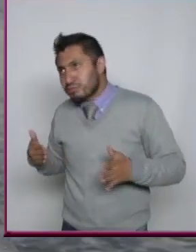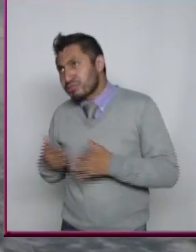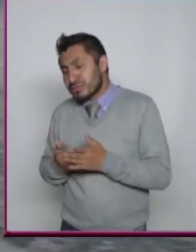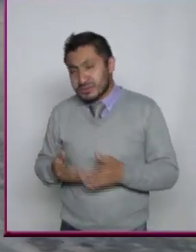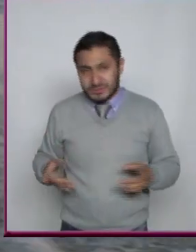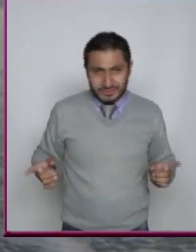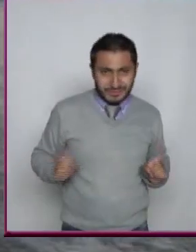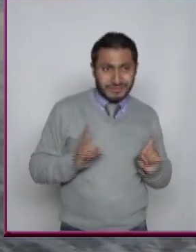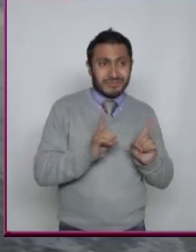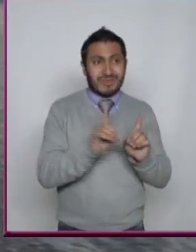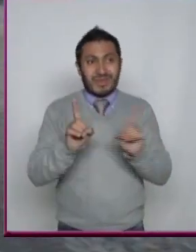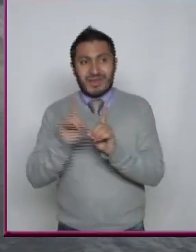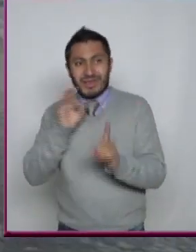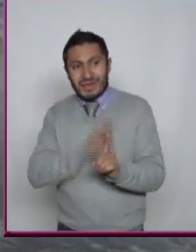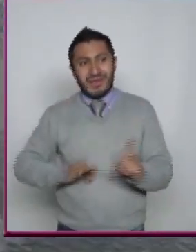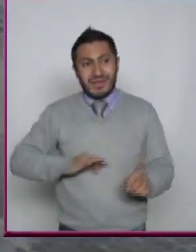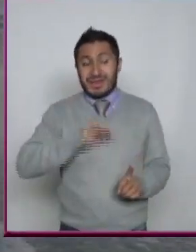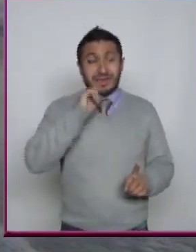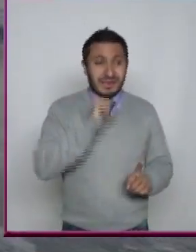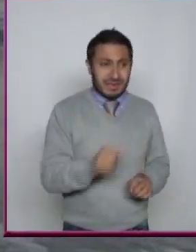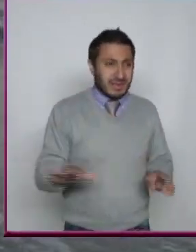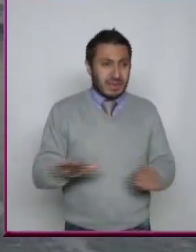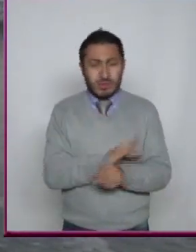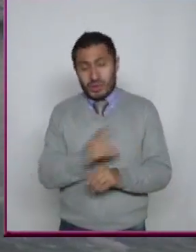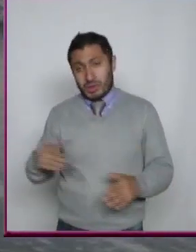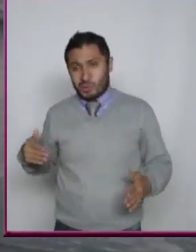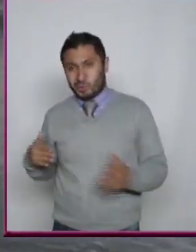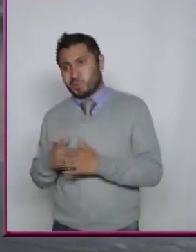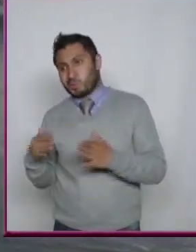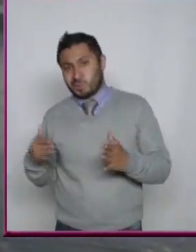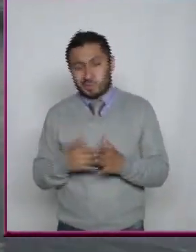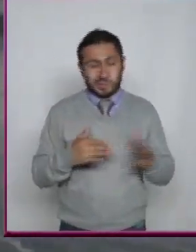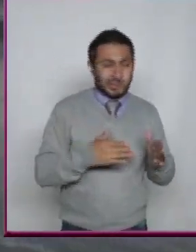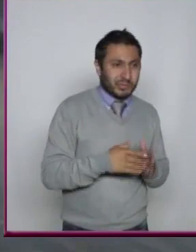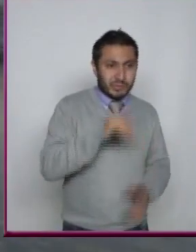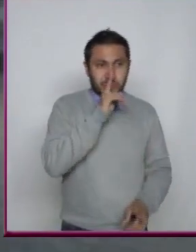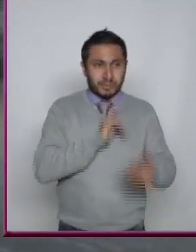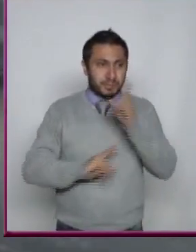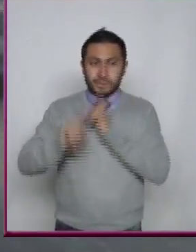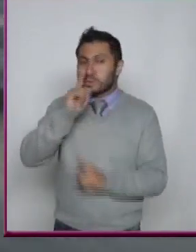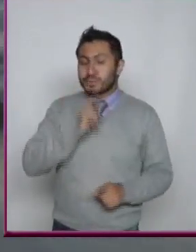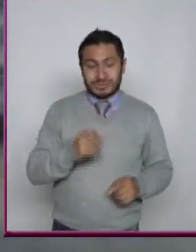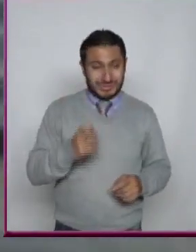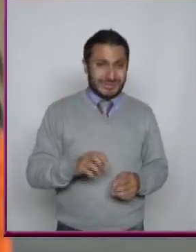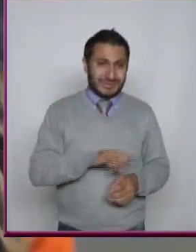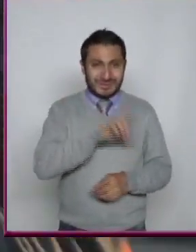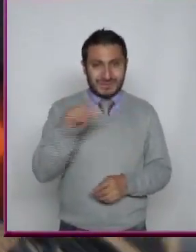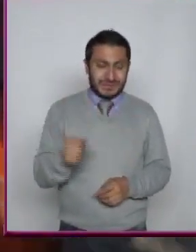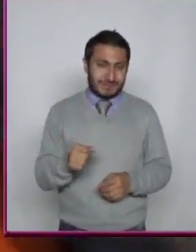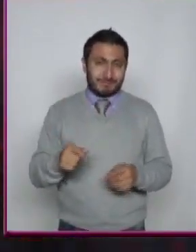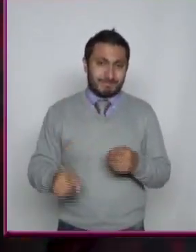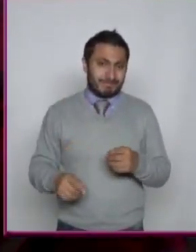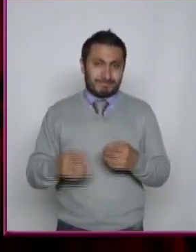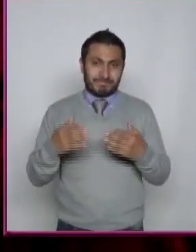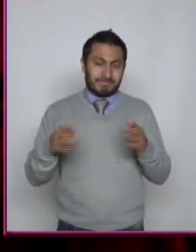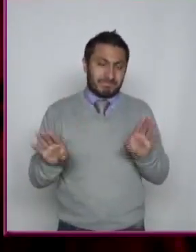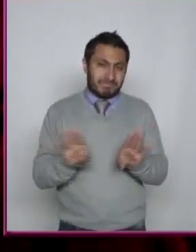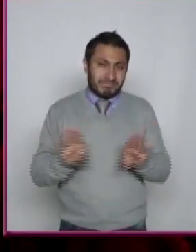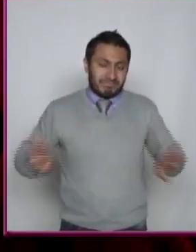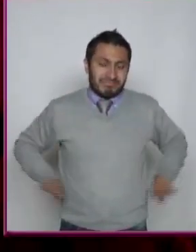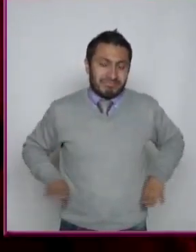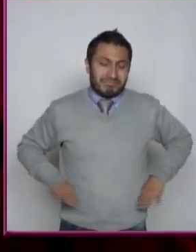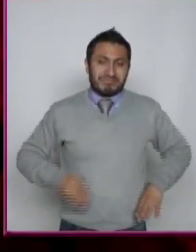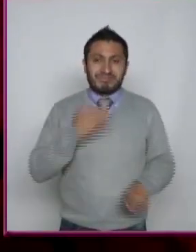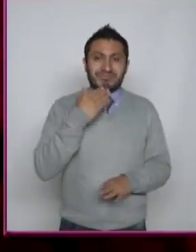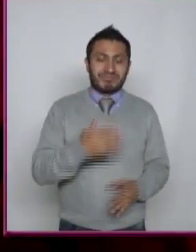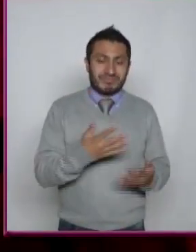encontrar una pareja o parejas con las que podamos sentir tranquilidad y felicidad, que no.